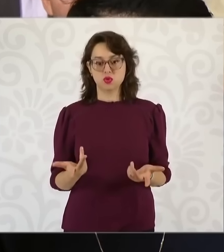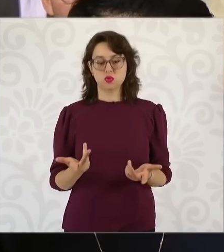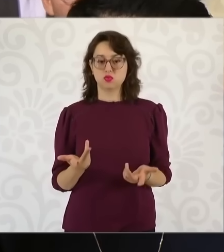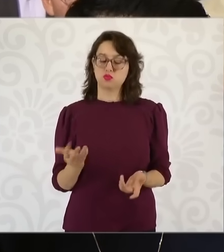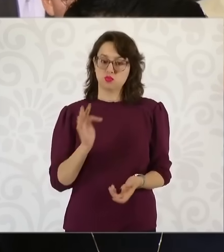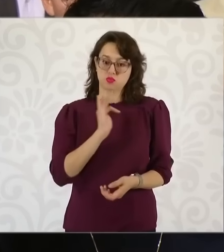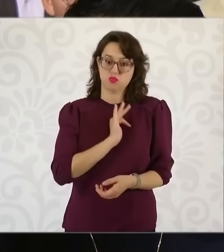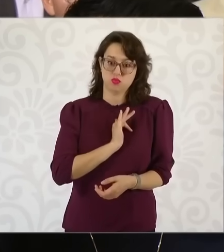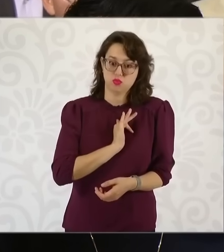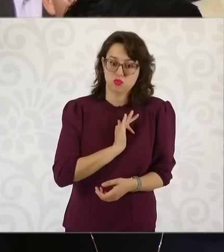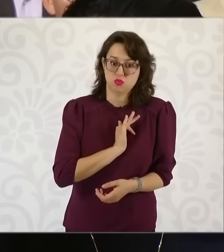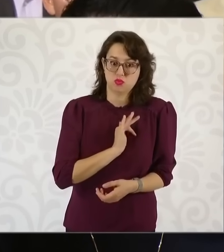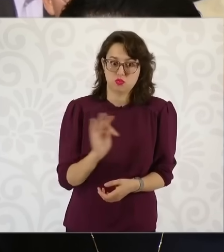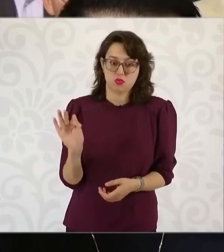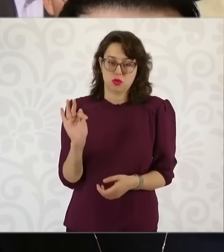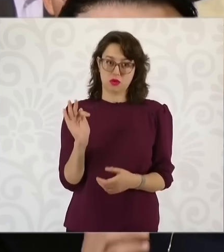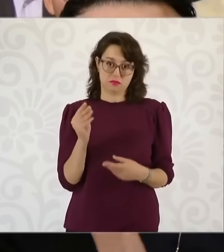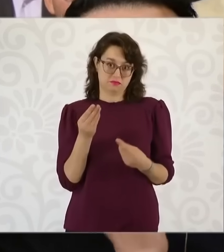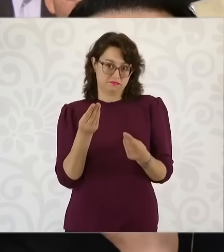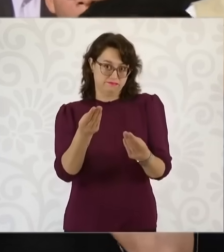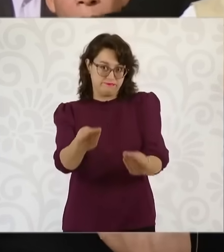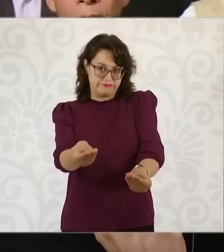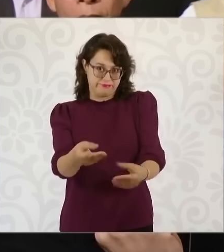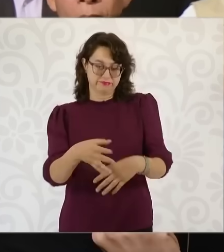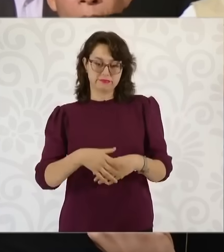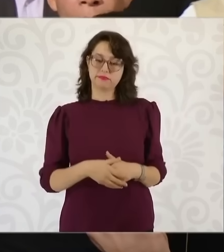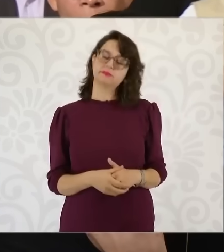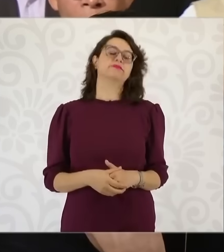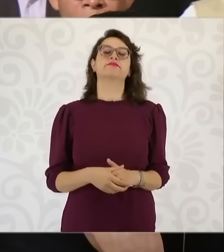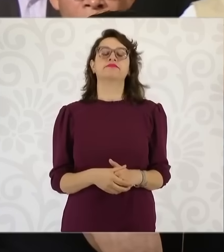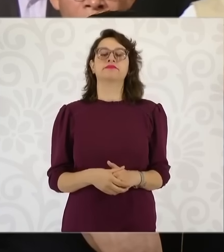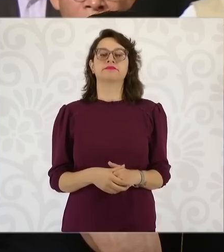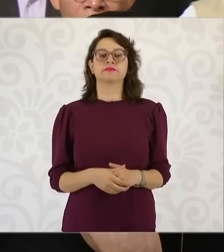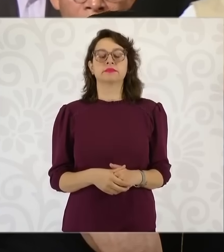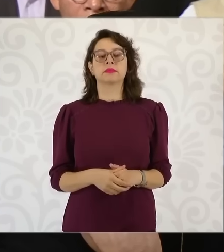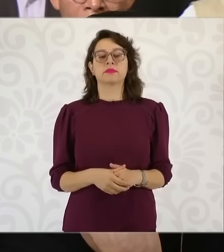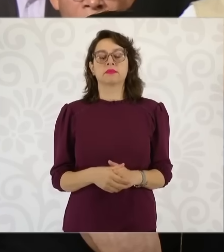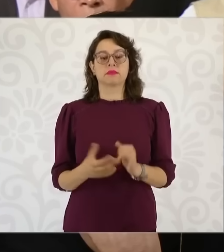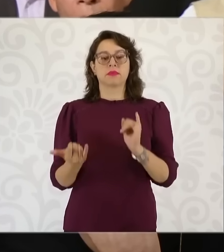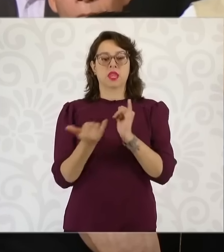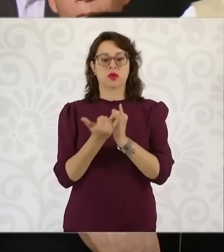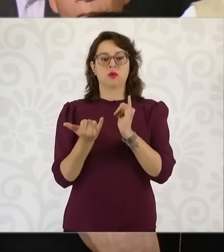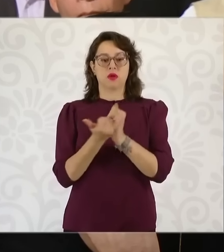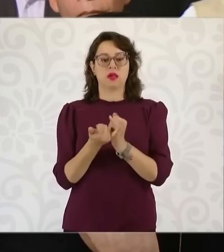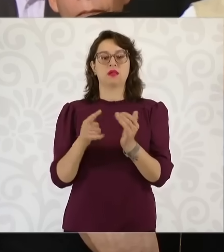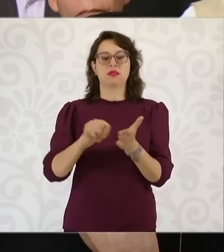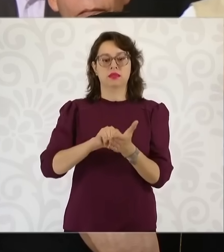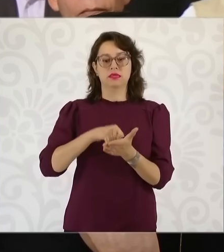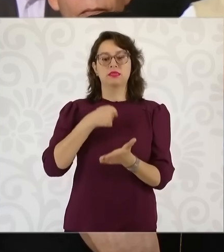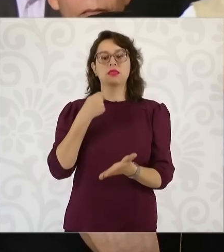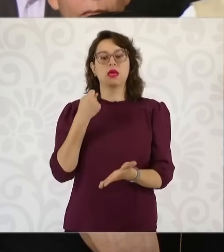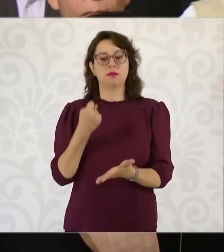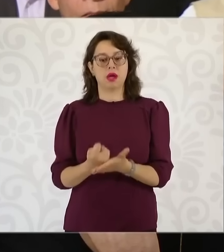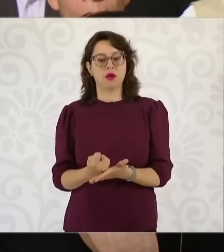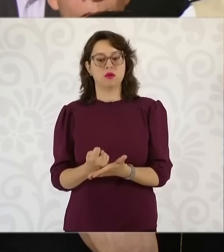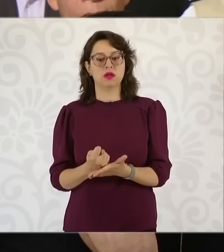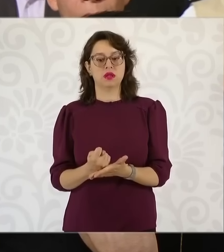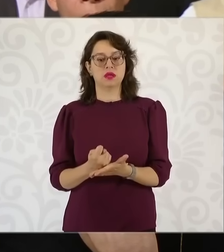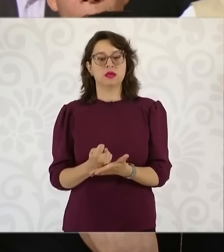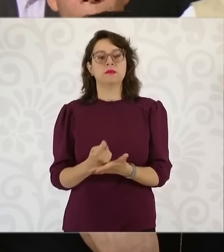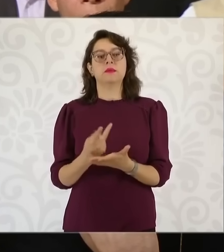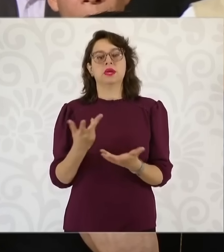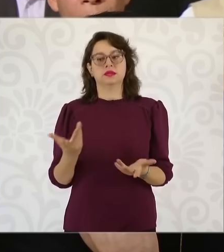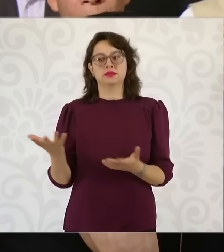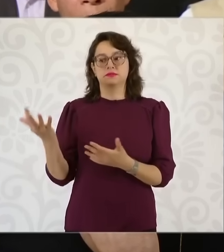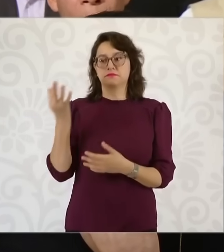se la queremos dejar el día de hoy. Y pues bueno, pues agradecer como siempre, Tamaulipas no había tenido oportunidad de Presidenta